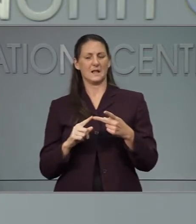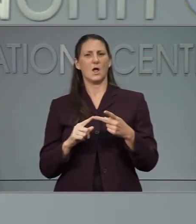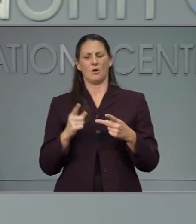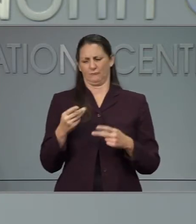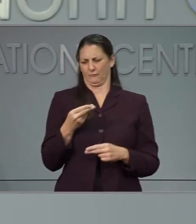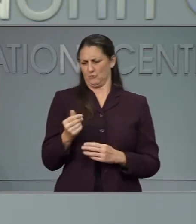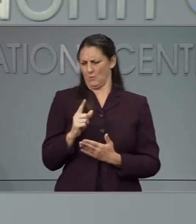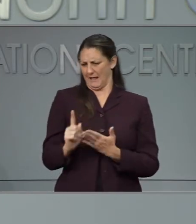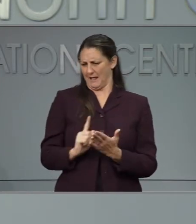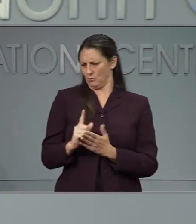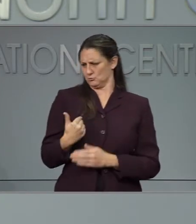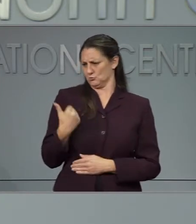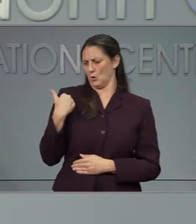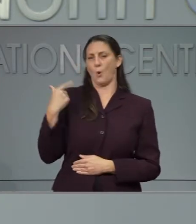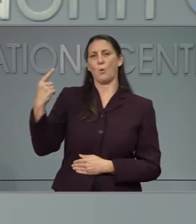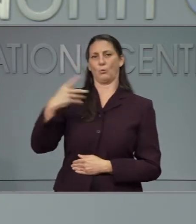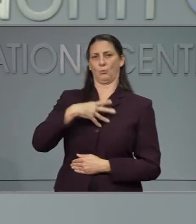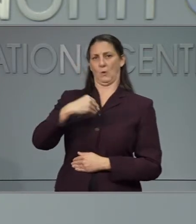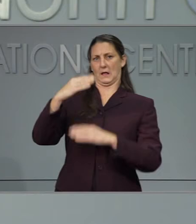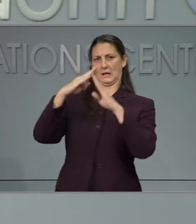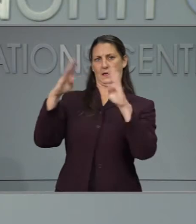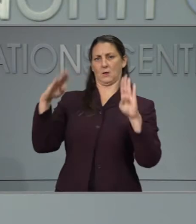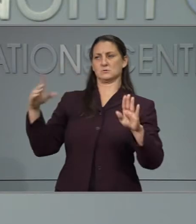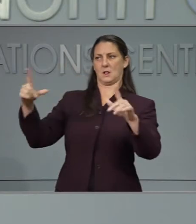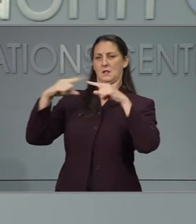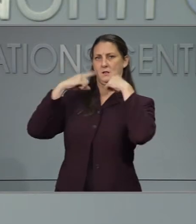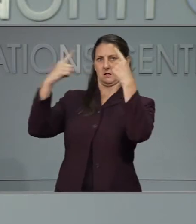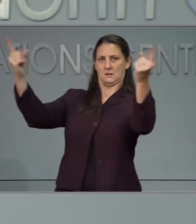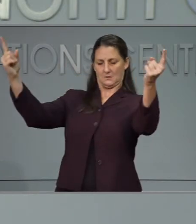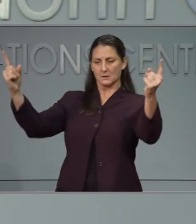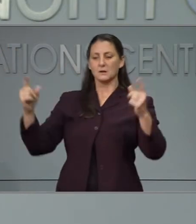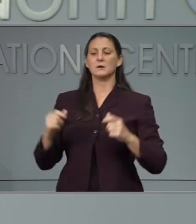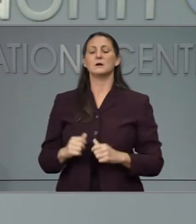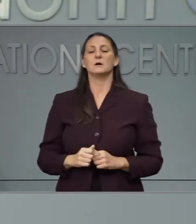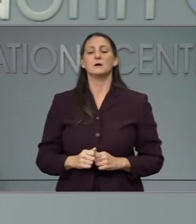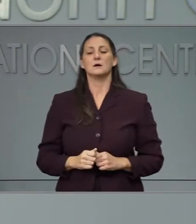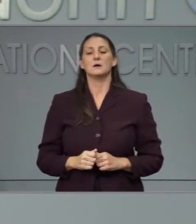acabamos de escuchar de la Casa Blanca y que estaban